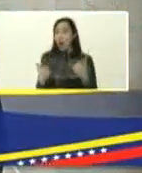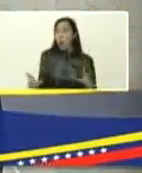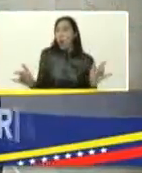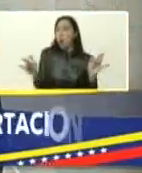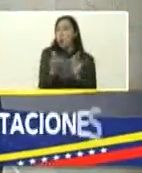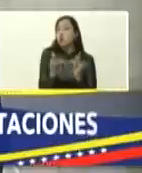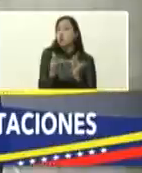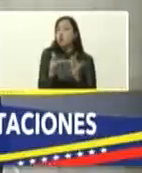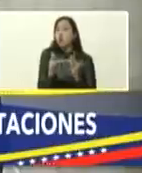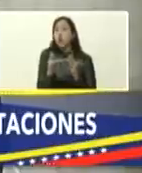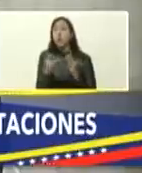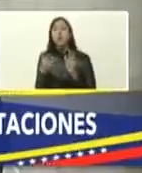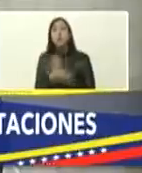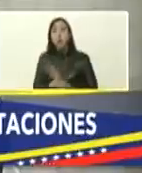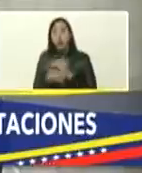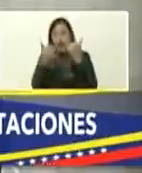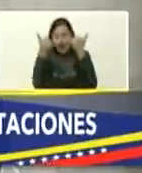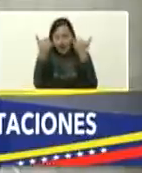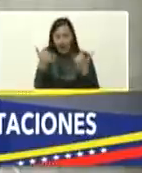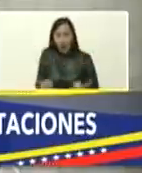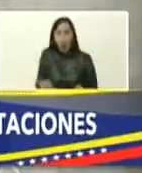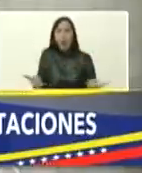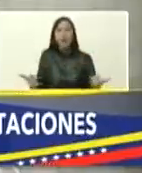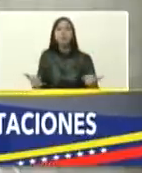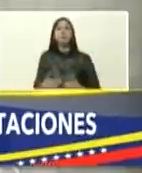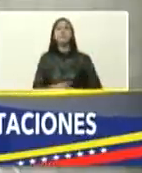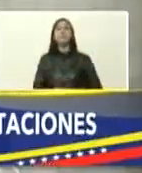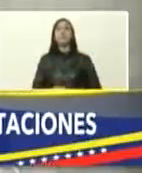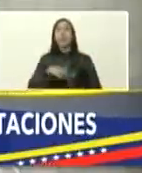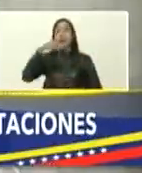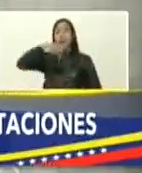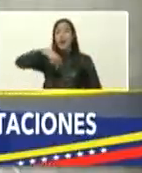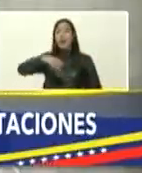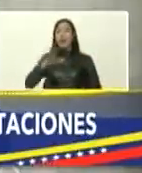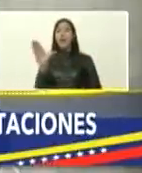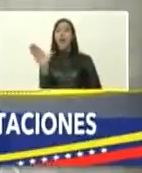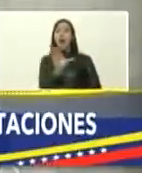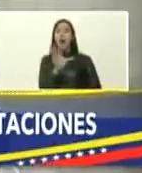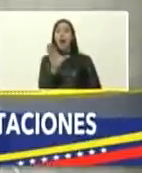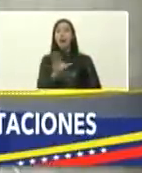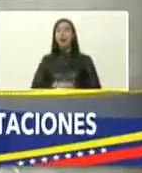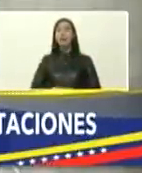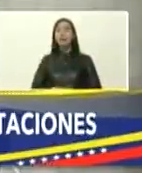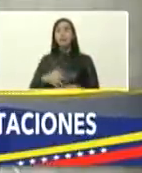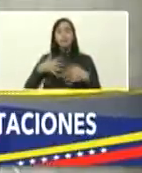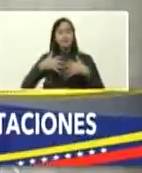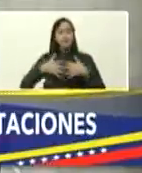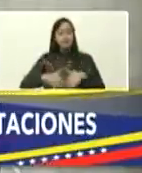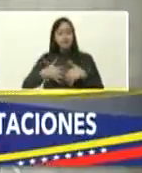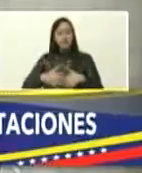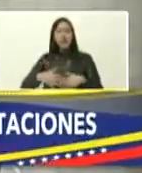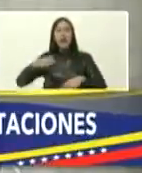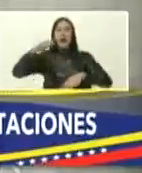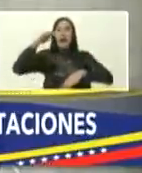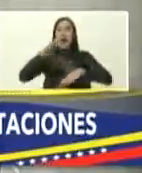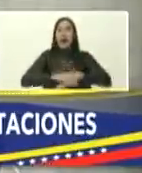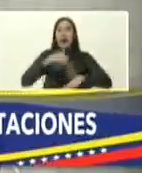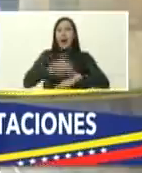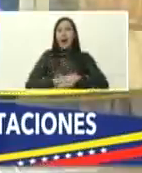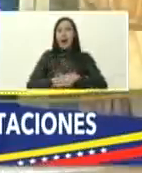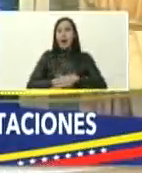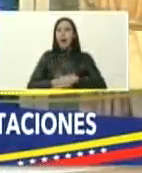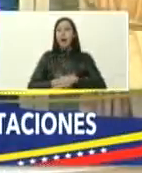pase en vivo y directo, acá en Caracas, en la empresa Calzado